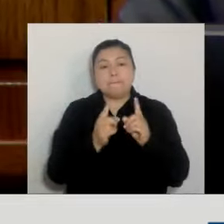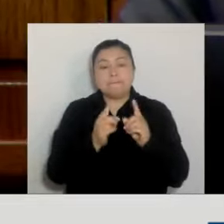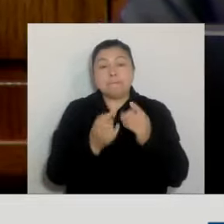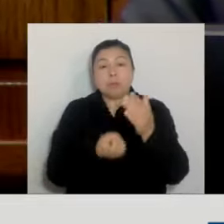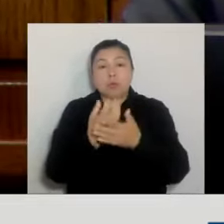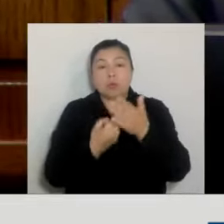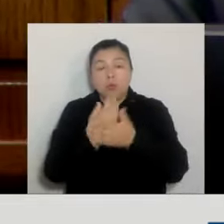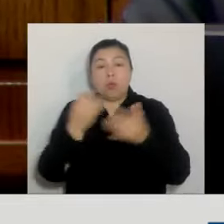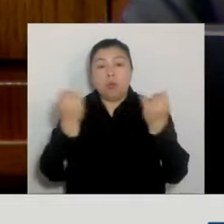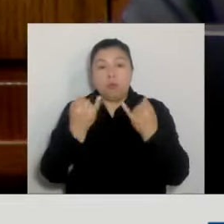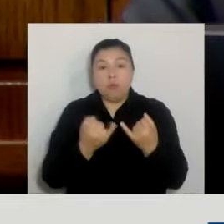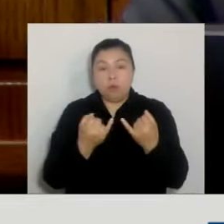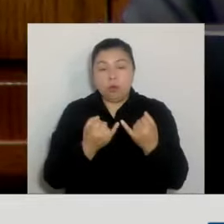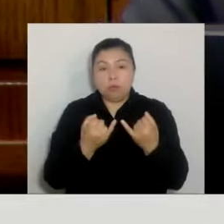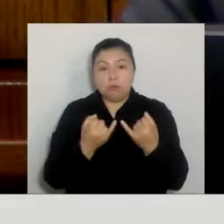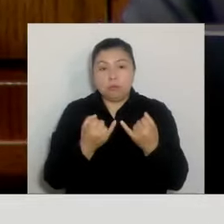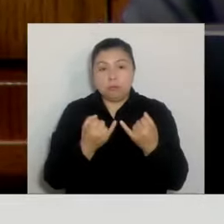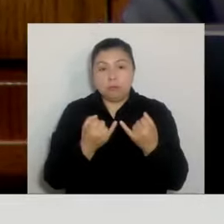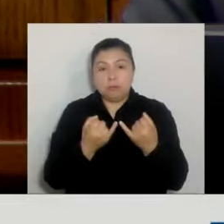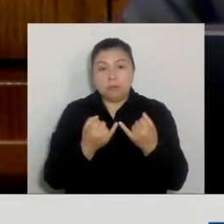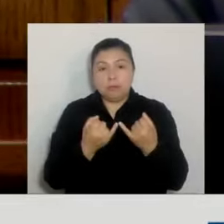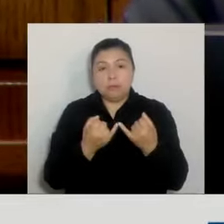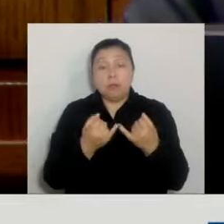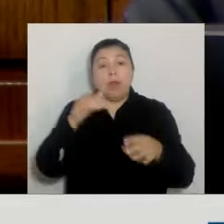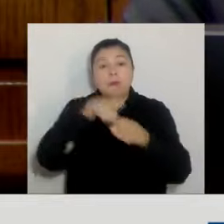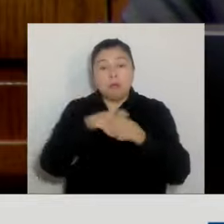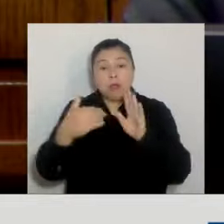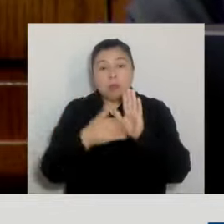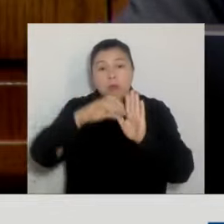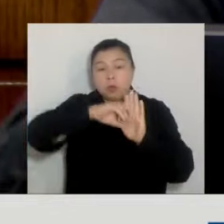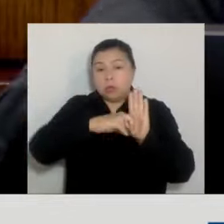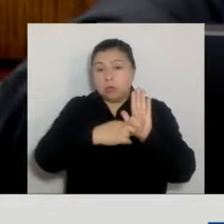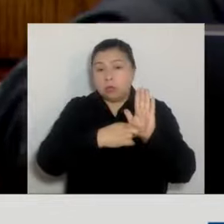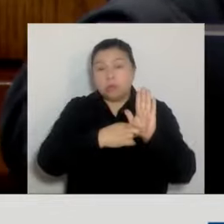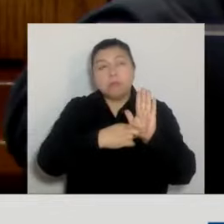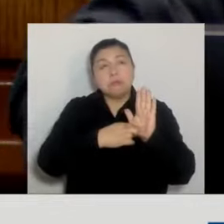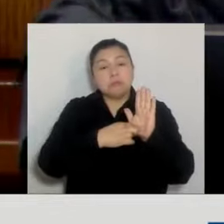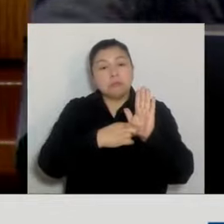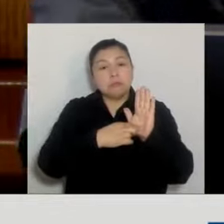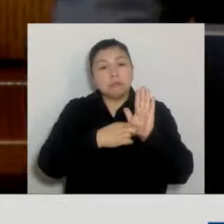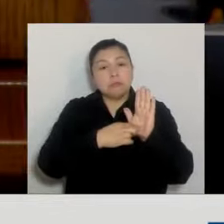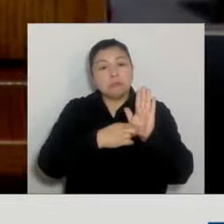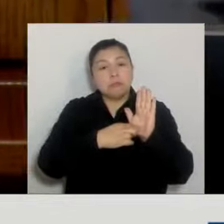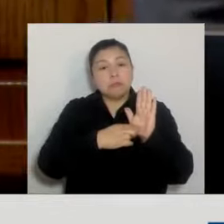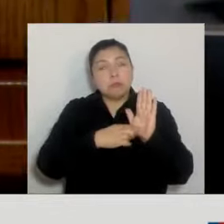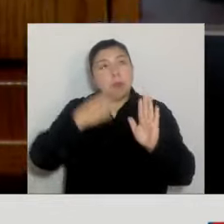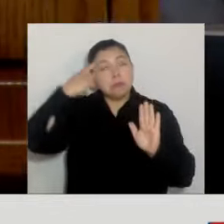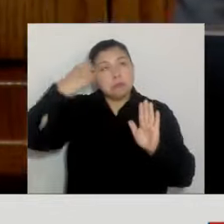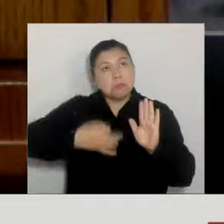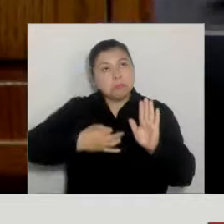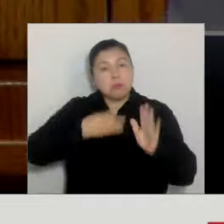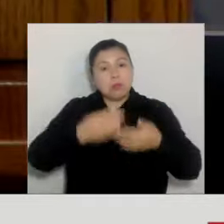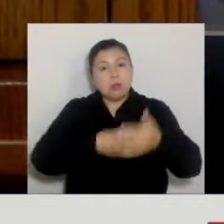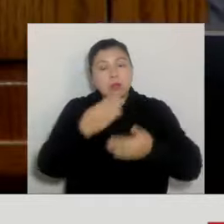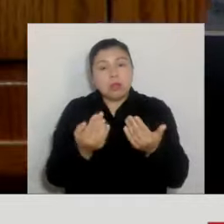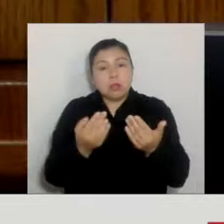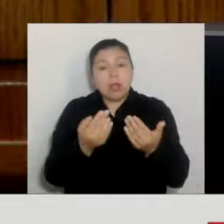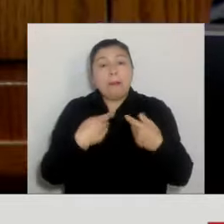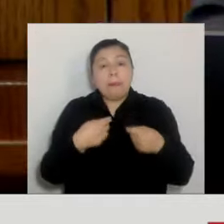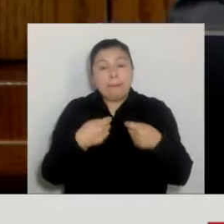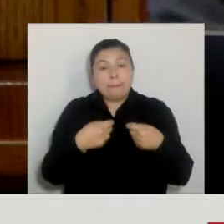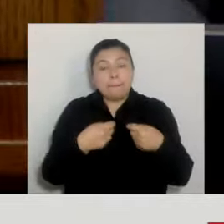mecanismos de notificación voy a votar a favor de este proyecto pues estoy convencida de que es un paso necesario para mejorar la gestión del agua en